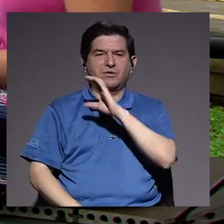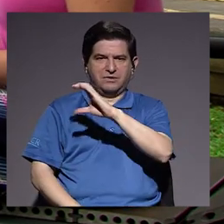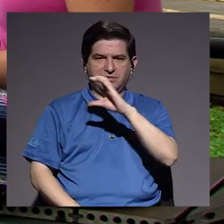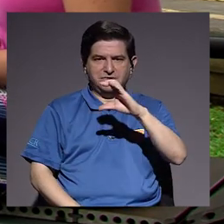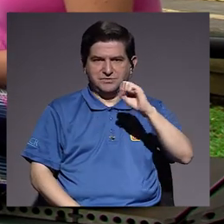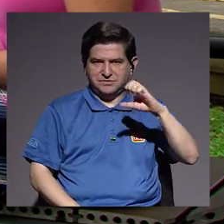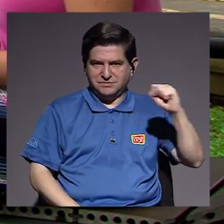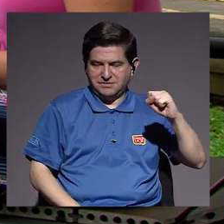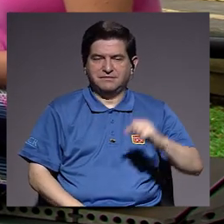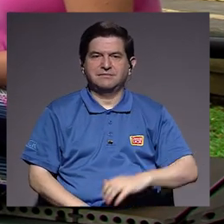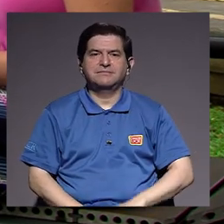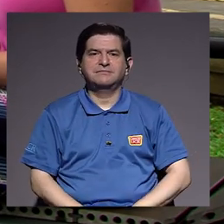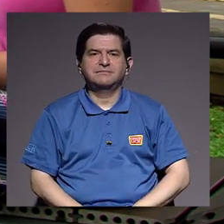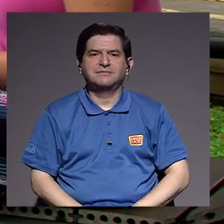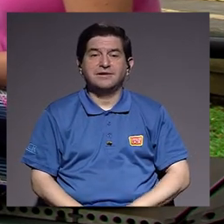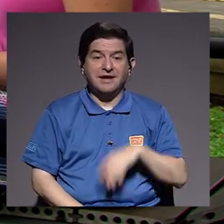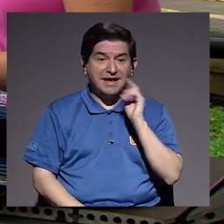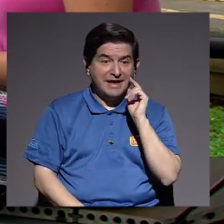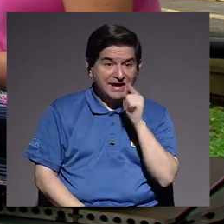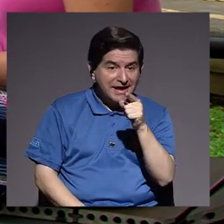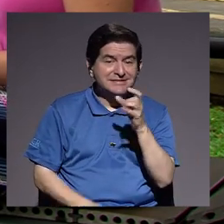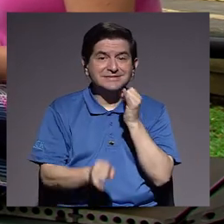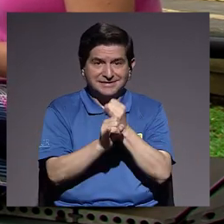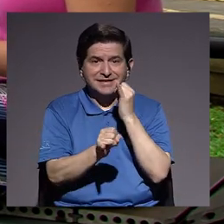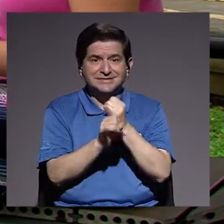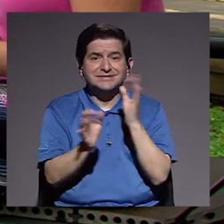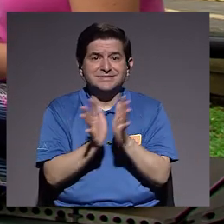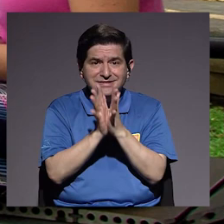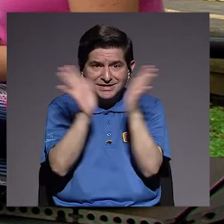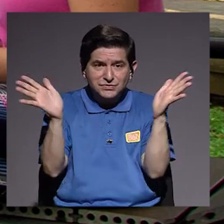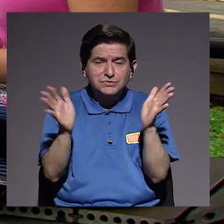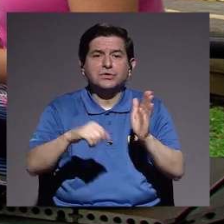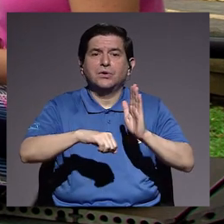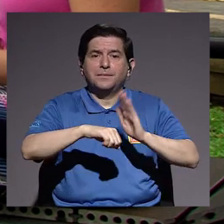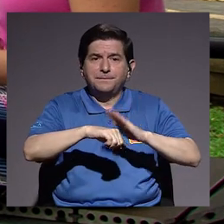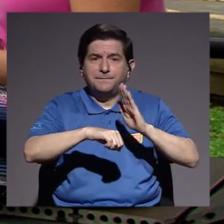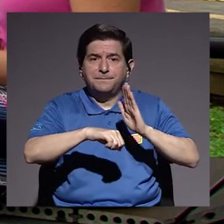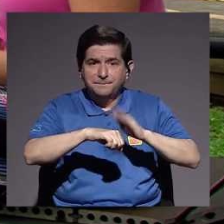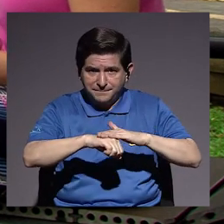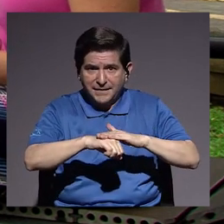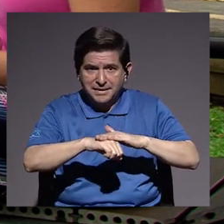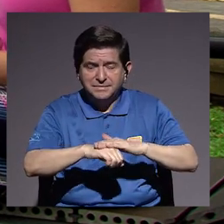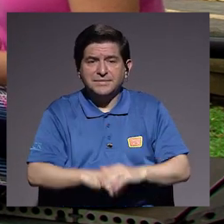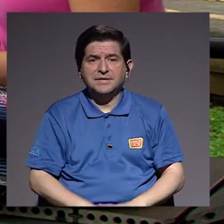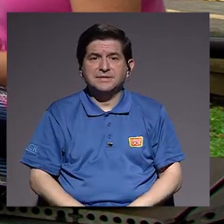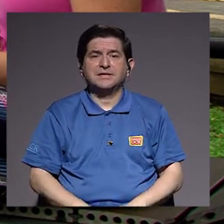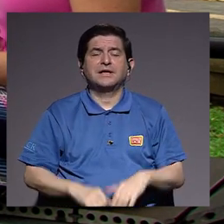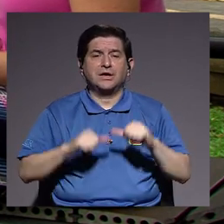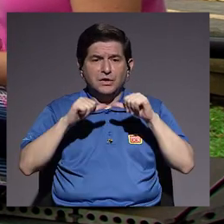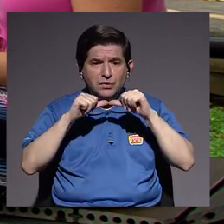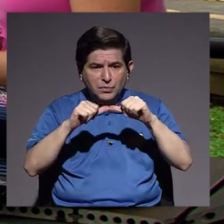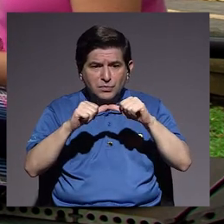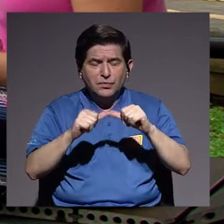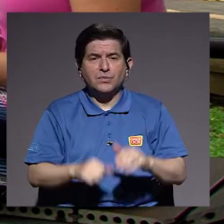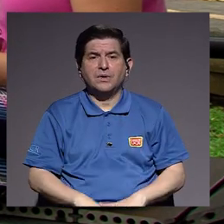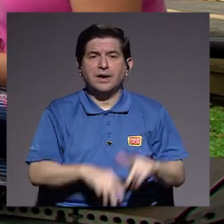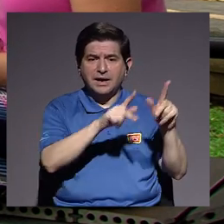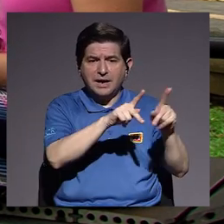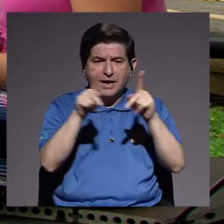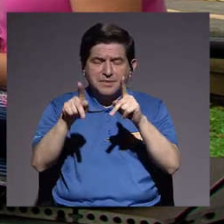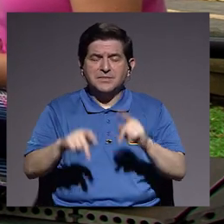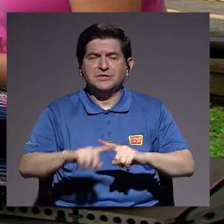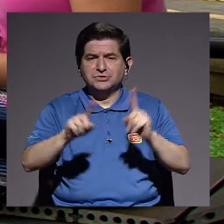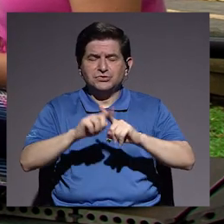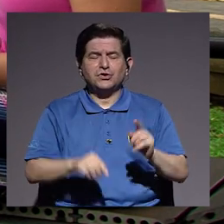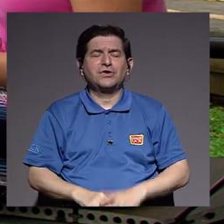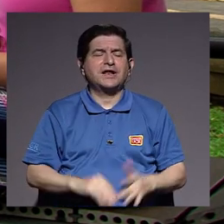Es esta institucionalidad pública la que justamente está gestando y reproduciendo estos intelectuales, estos técnicos, estos ingenieros, estos científicos, ¿no?